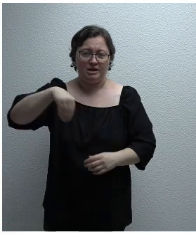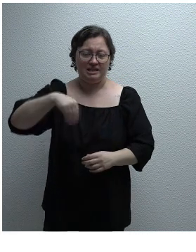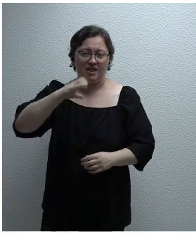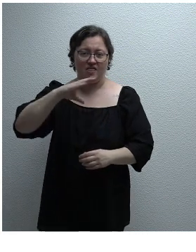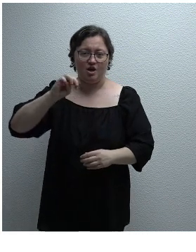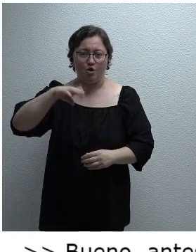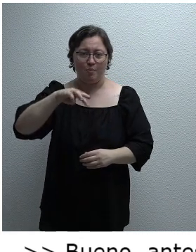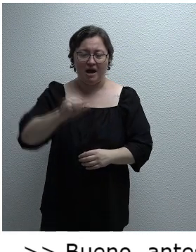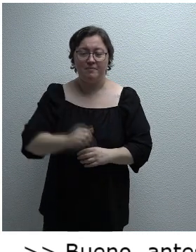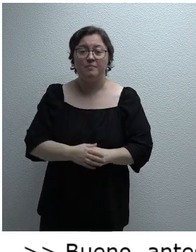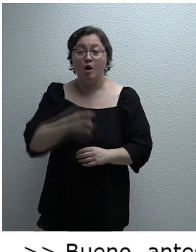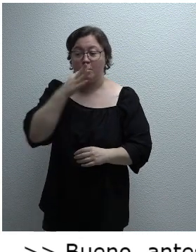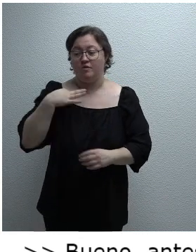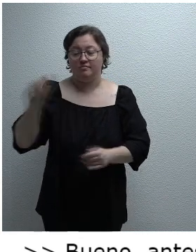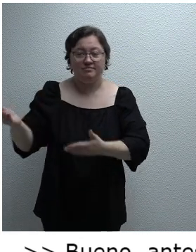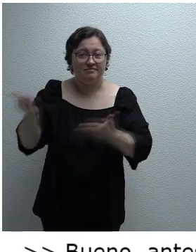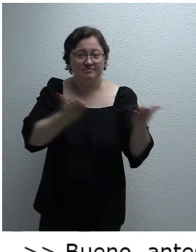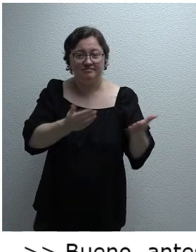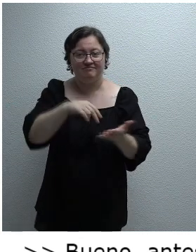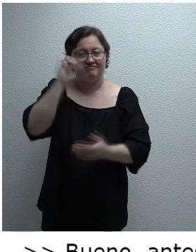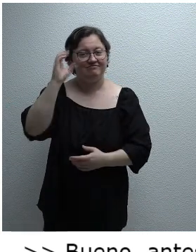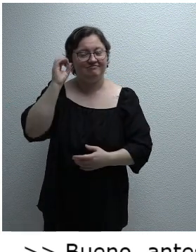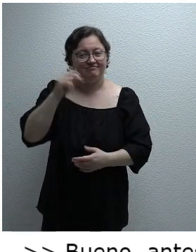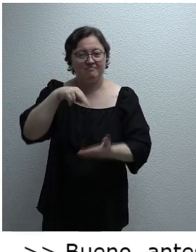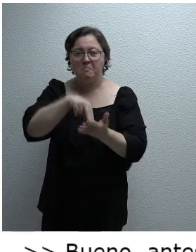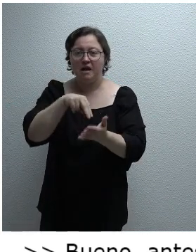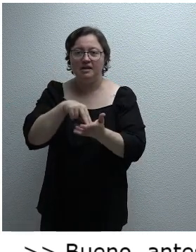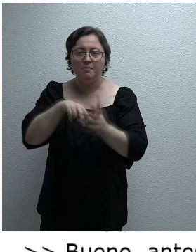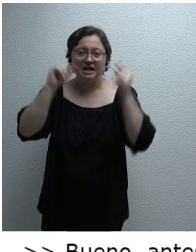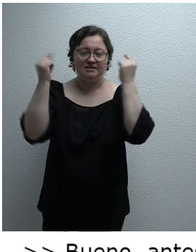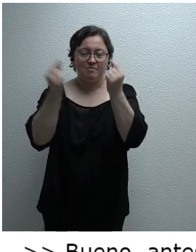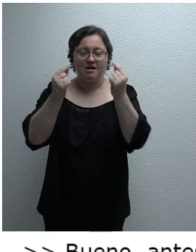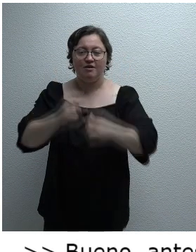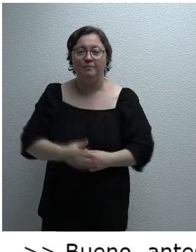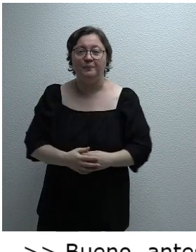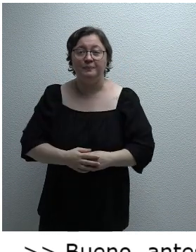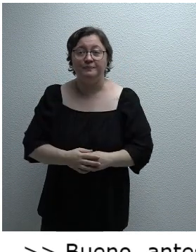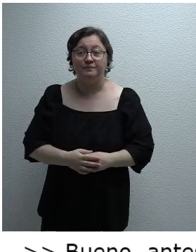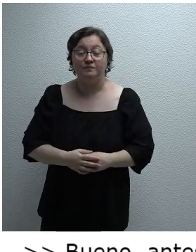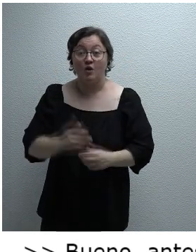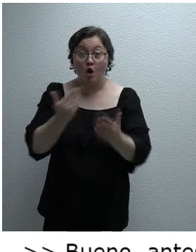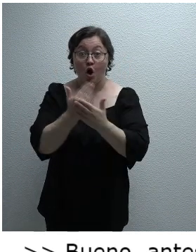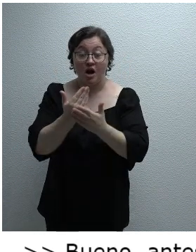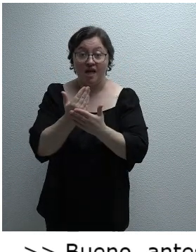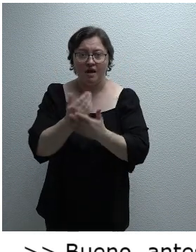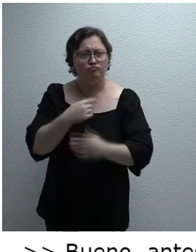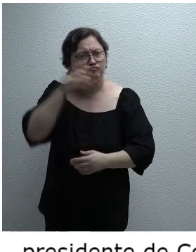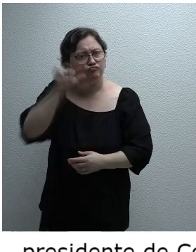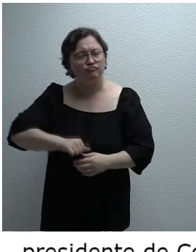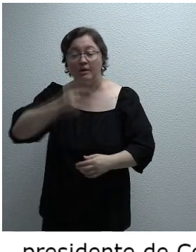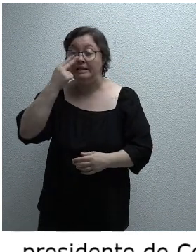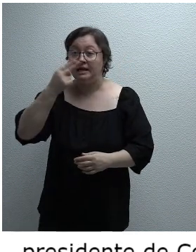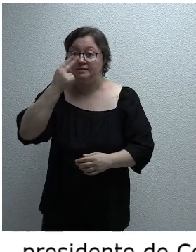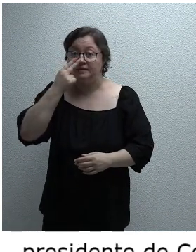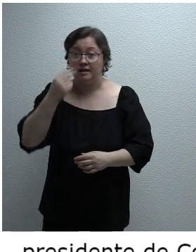CEOMA por la invitación que nos hacéis a participar en esta jornada, que me parece